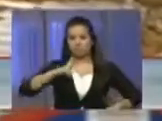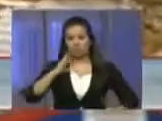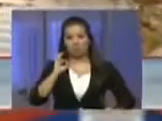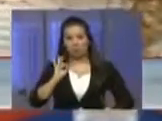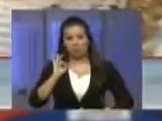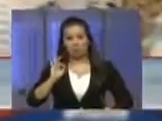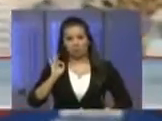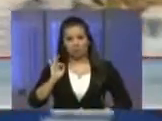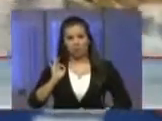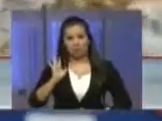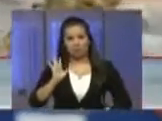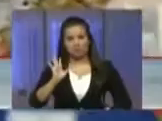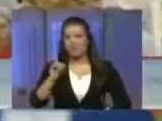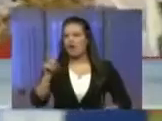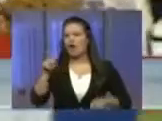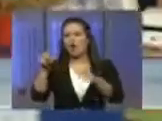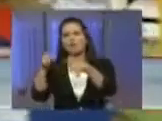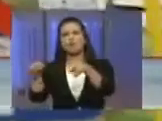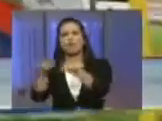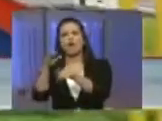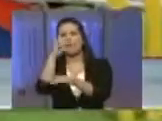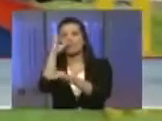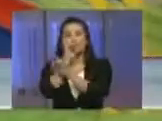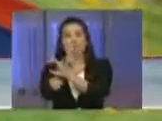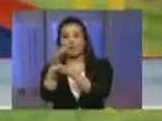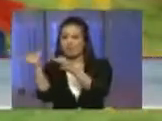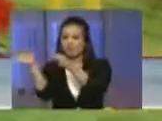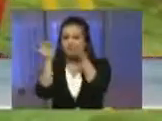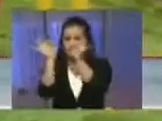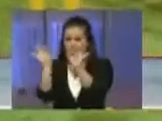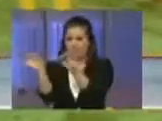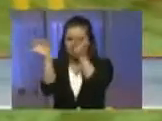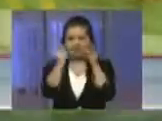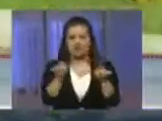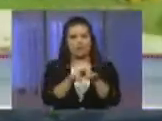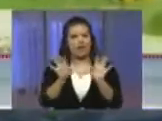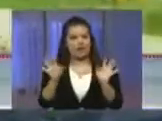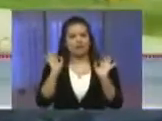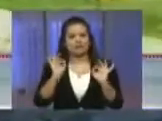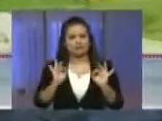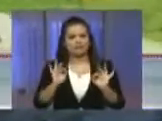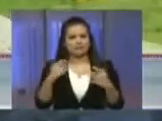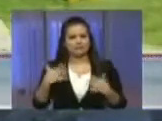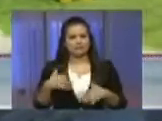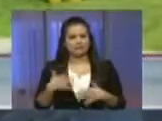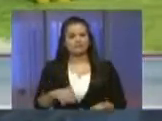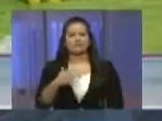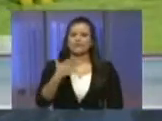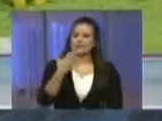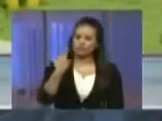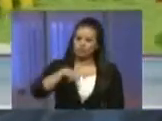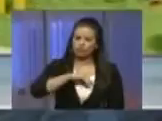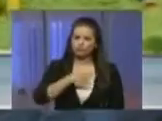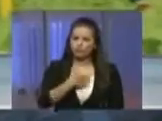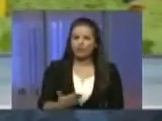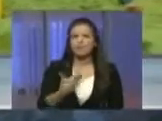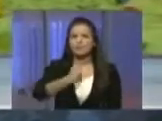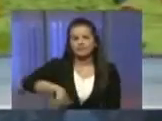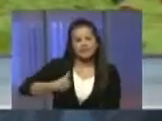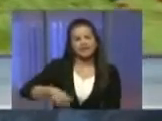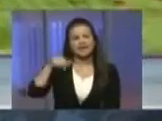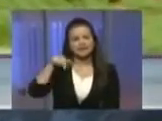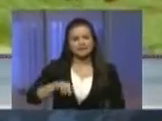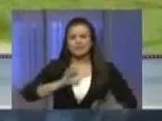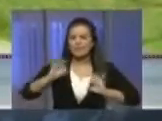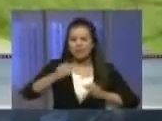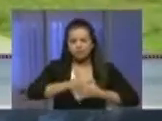la de donde viven esos ricos opositores y cuente con nosotros mi presidente rodilla en tierra